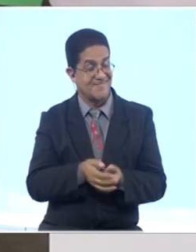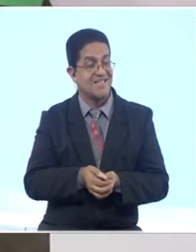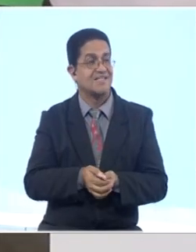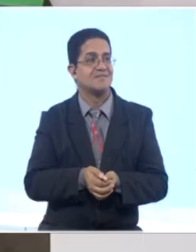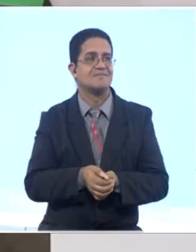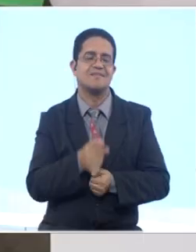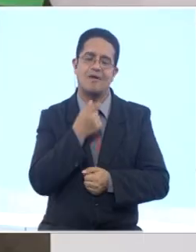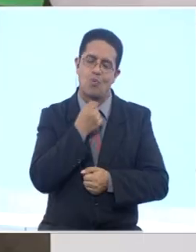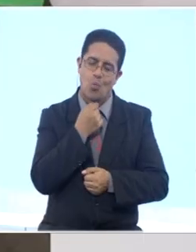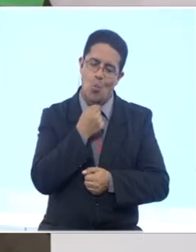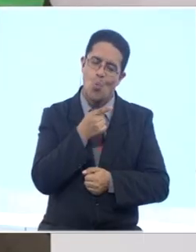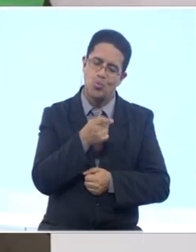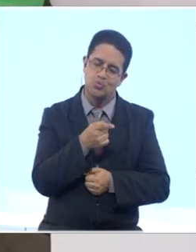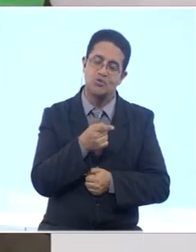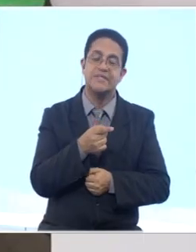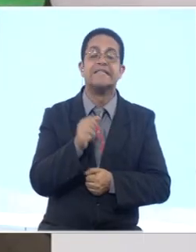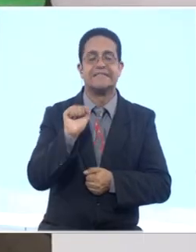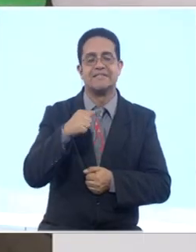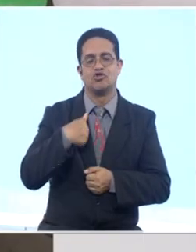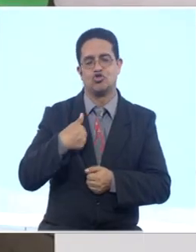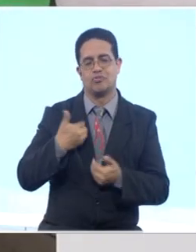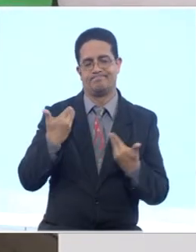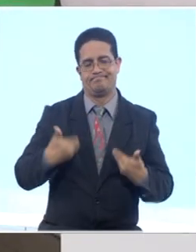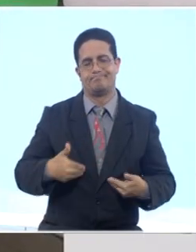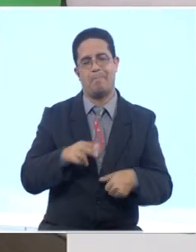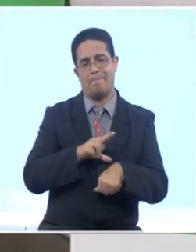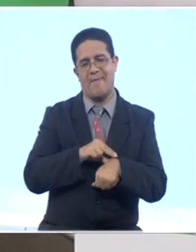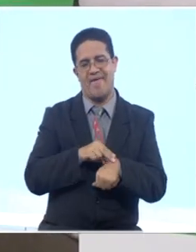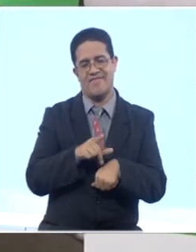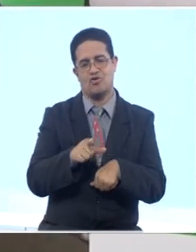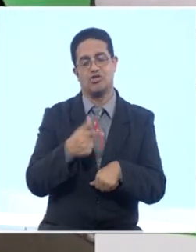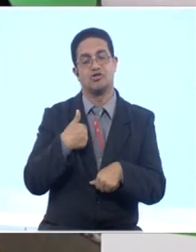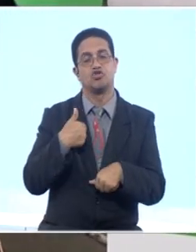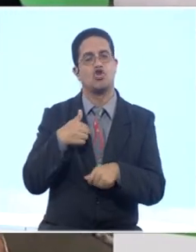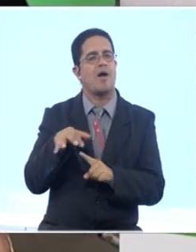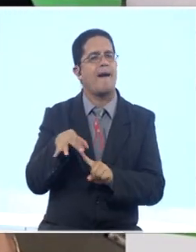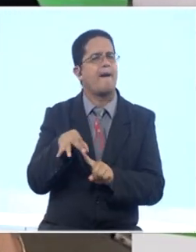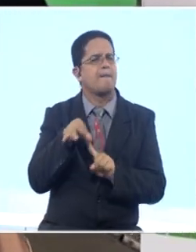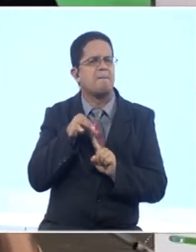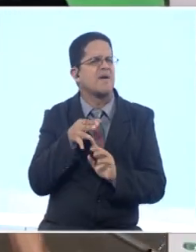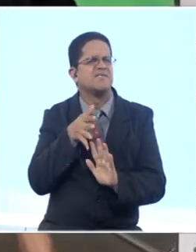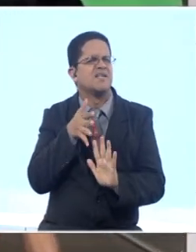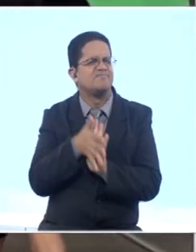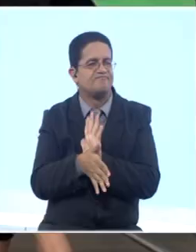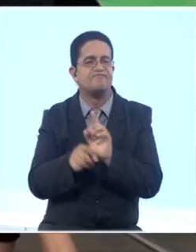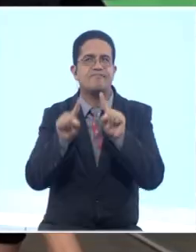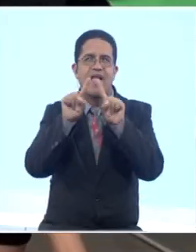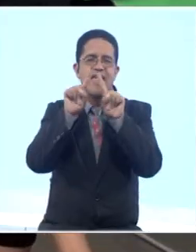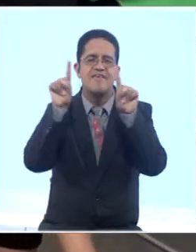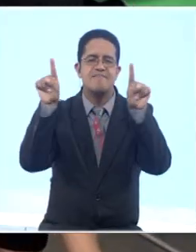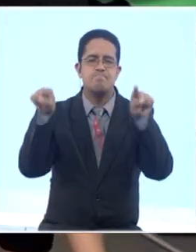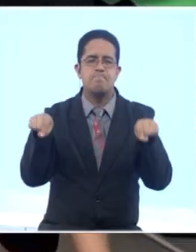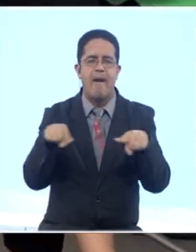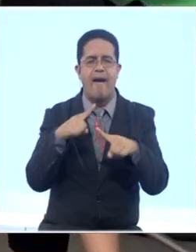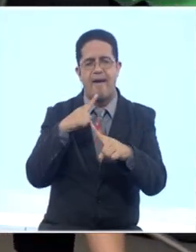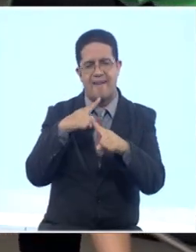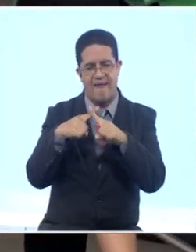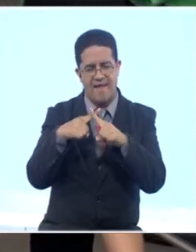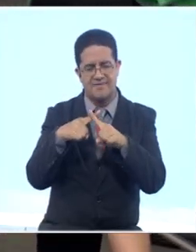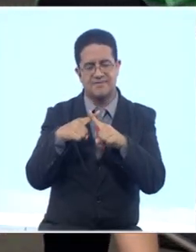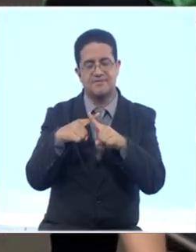Un gusto, Daniela. Sí, yo soy médico radiólogo. Mi especialidad son las imágenes diagnósticas, imágenes